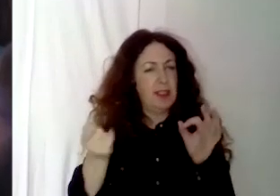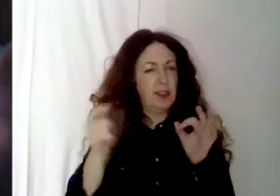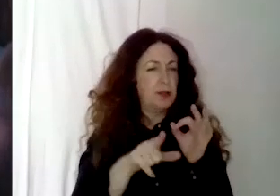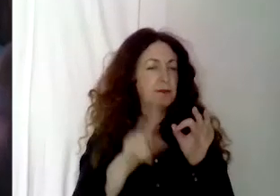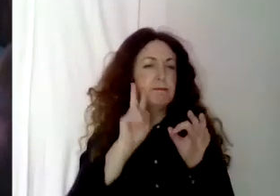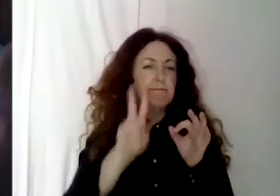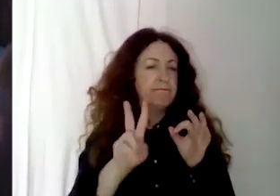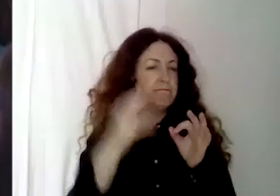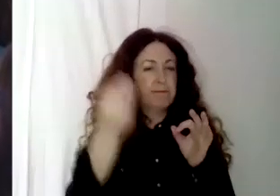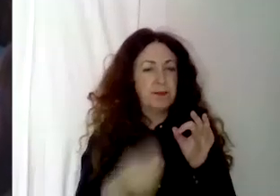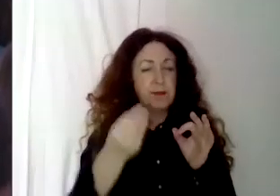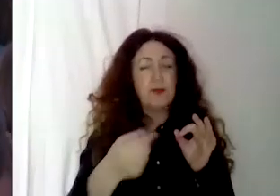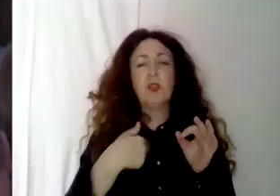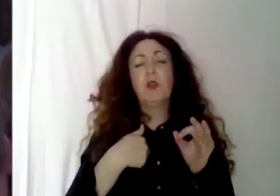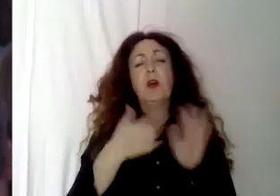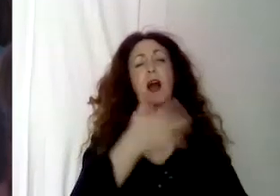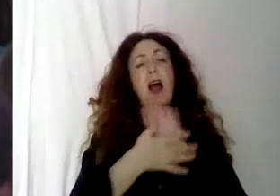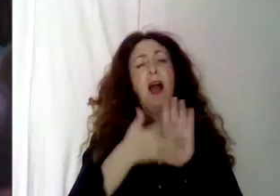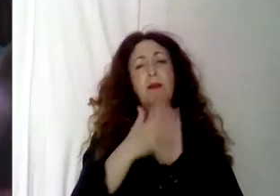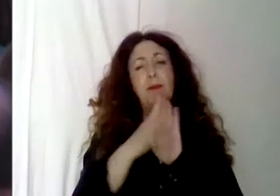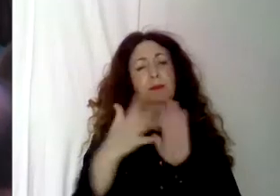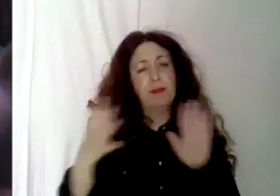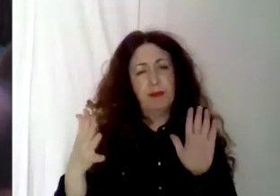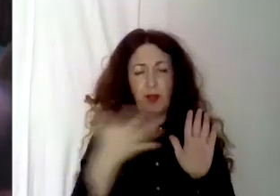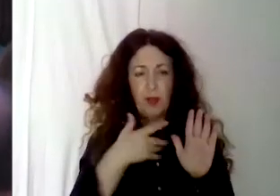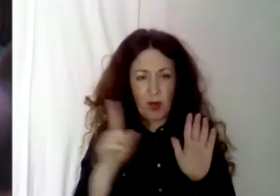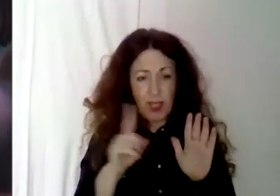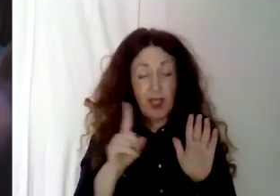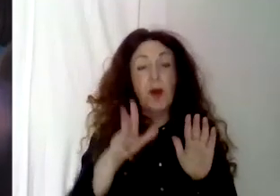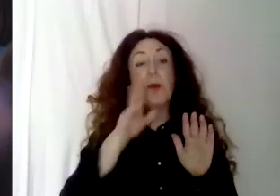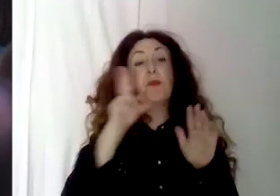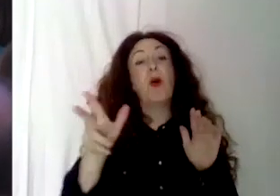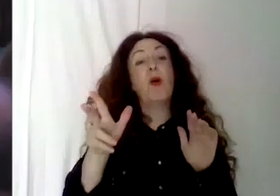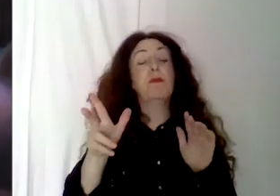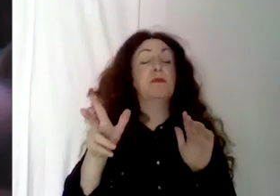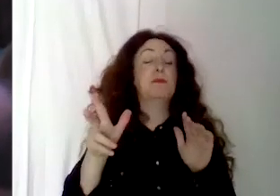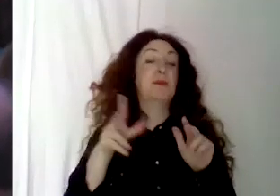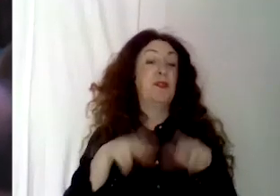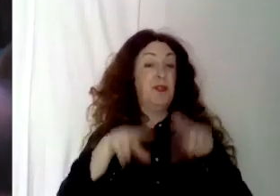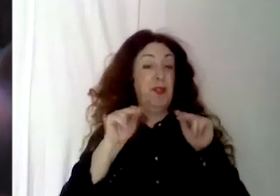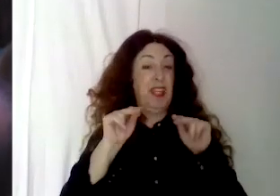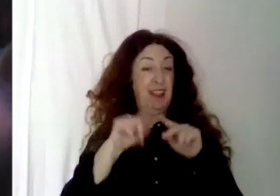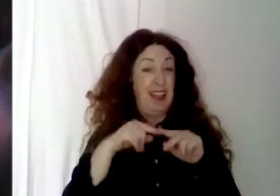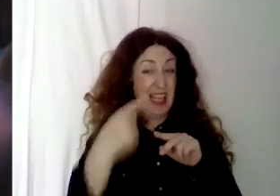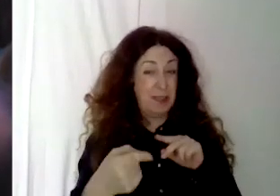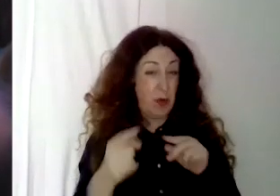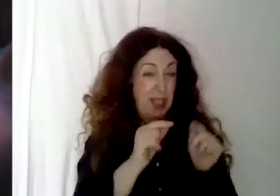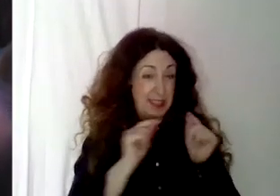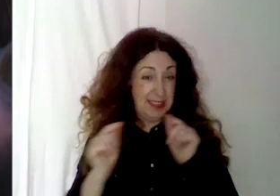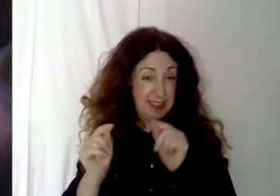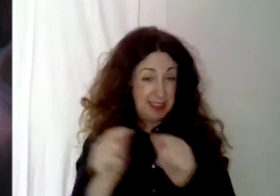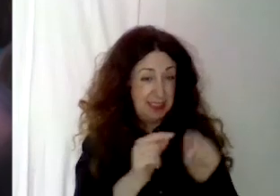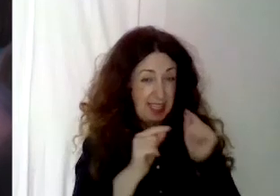Y como no quiero prolongarme, y después tendremos un debate que podremos de todas maneras, ¿verdad?,